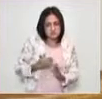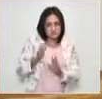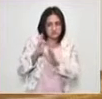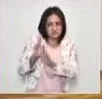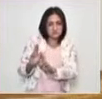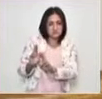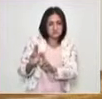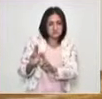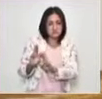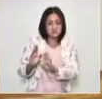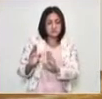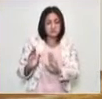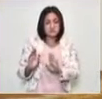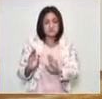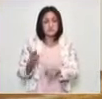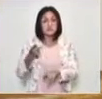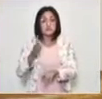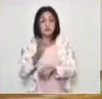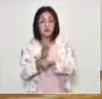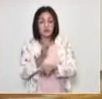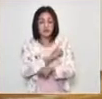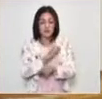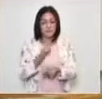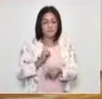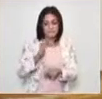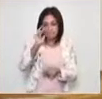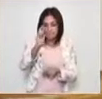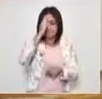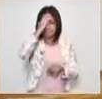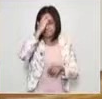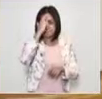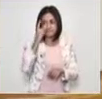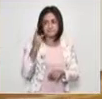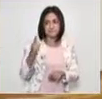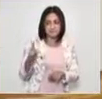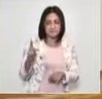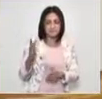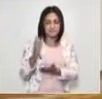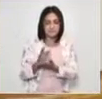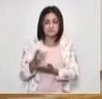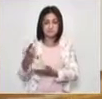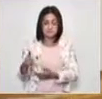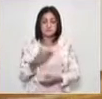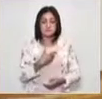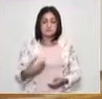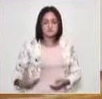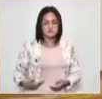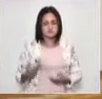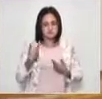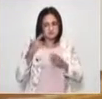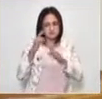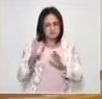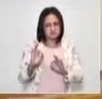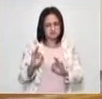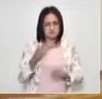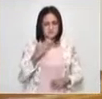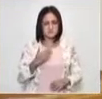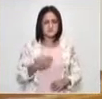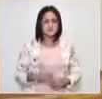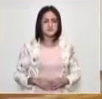porque también esa posición debe ser reconocida, la del alcalde, y la reconozco.